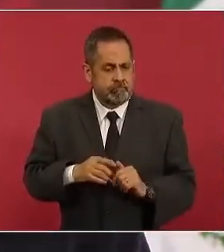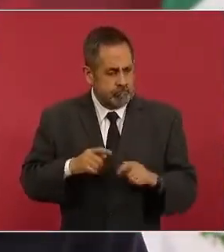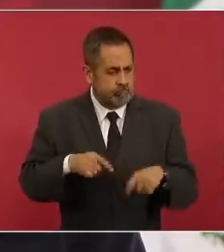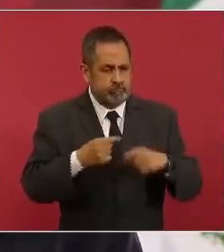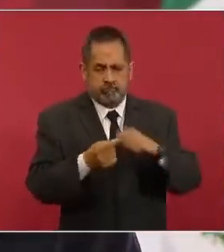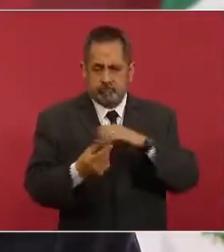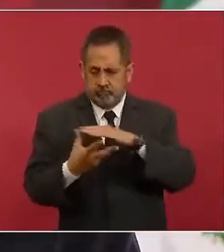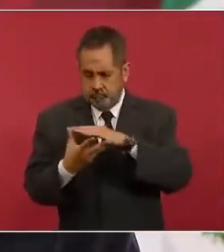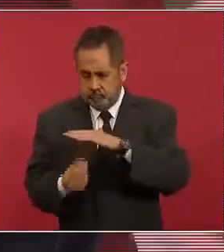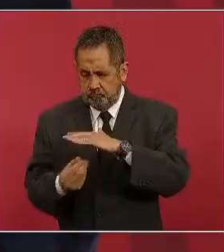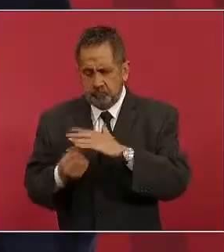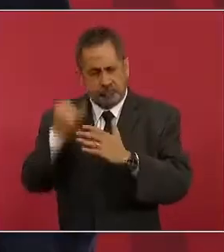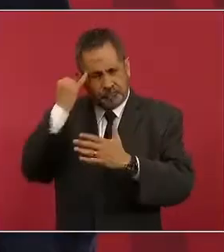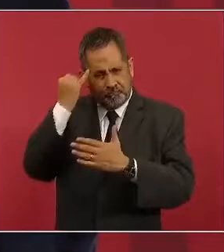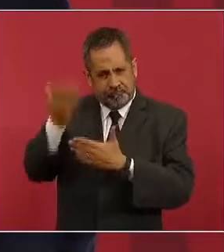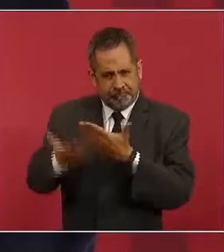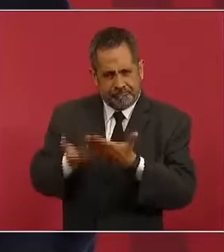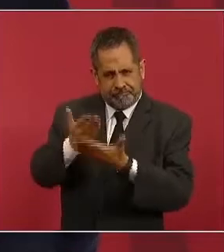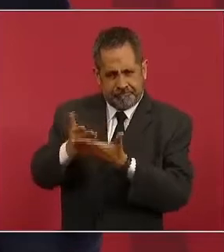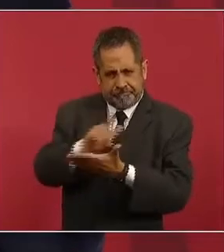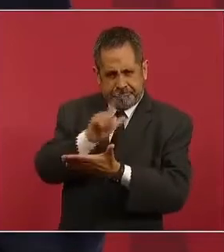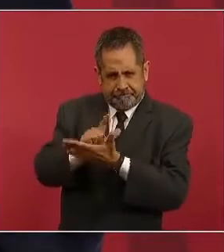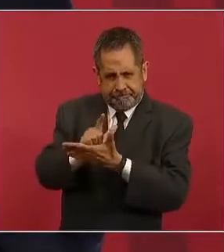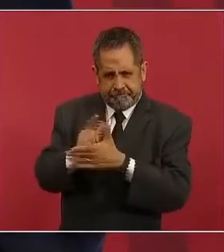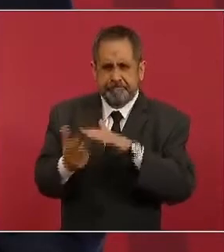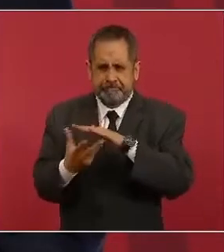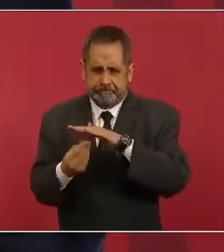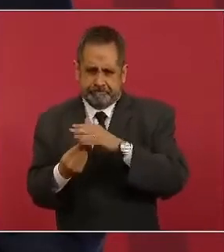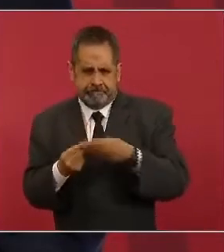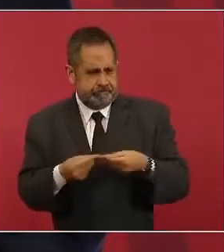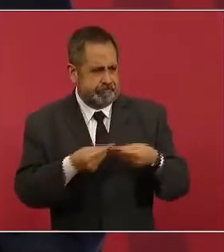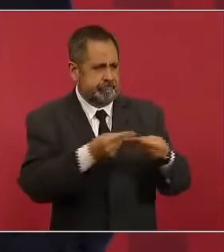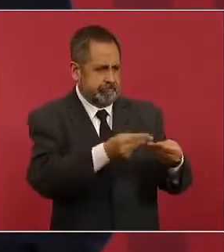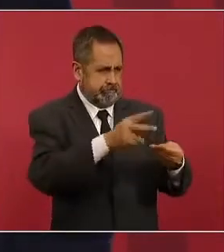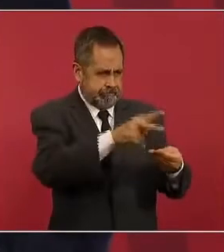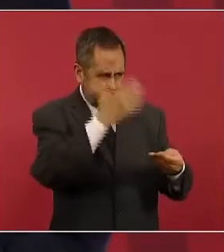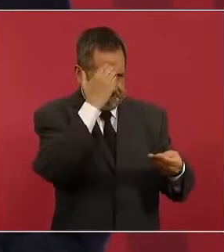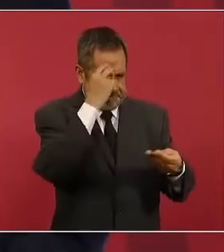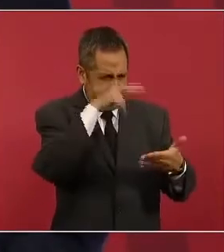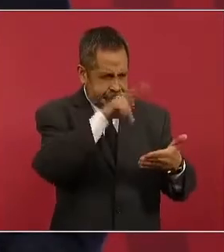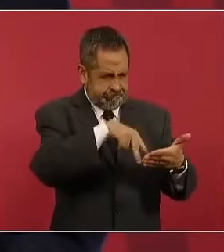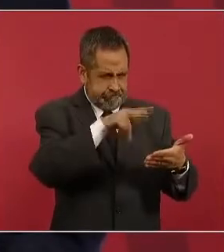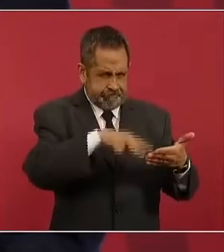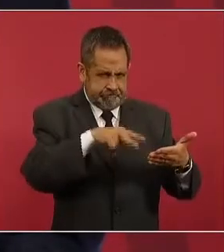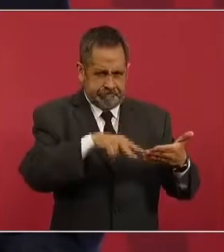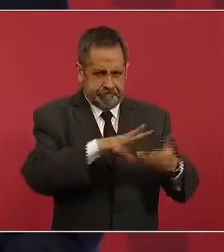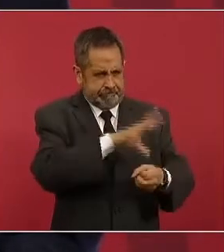entregar la iniciativa para que la conozcan a fondo.